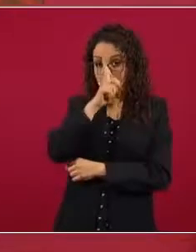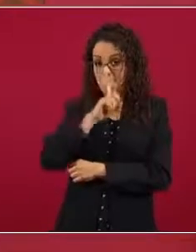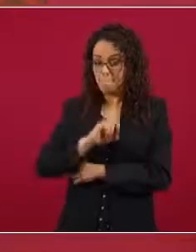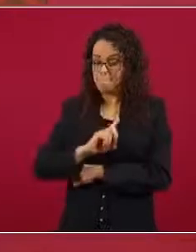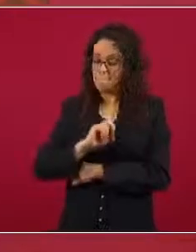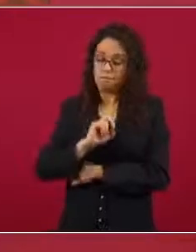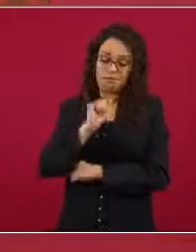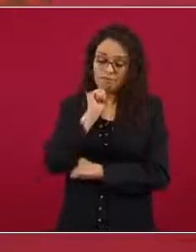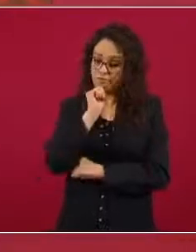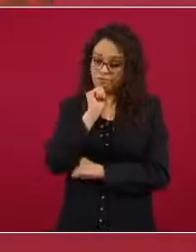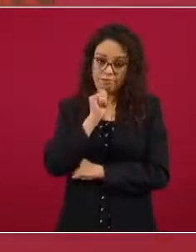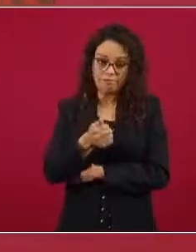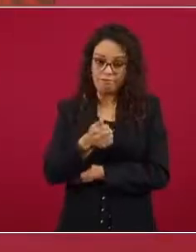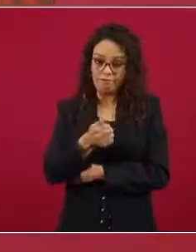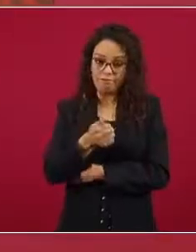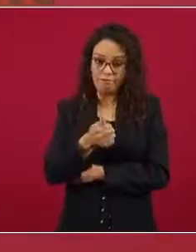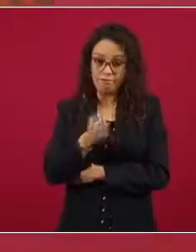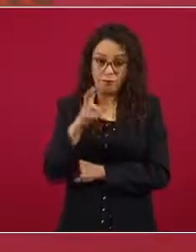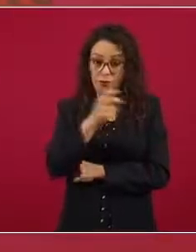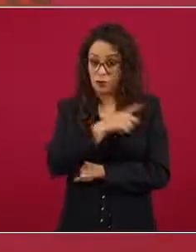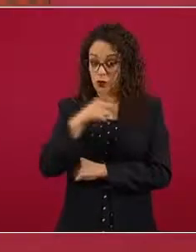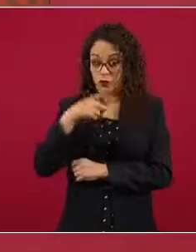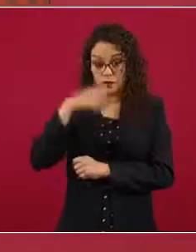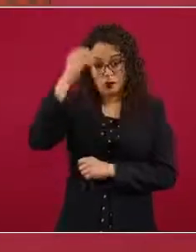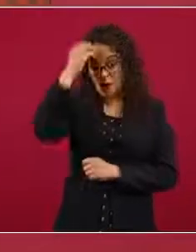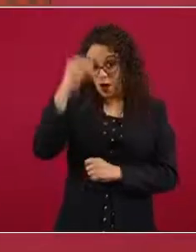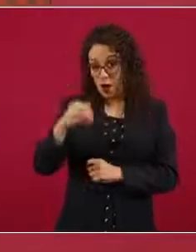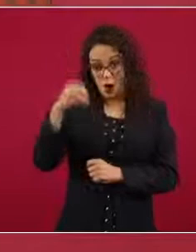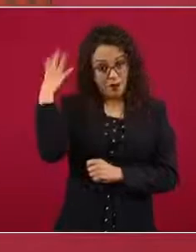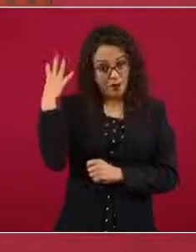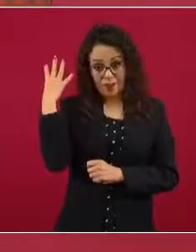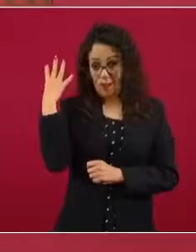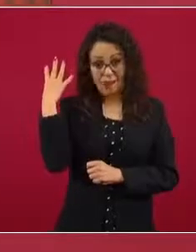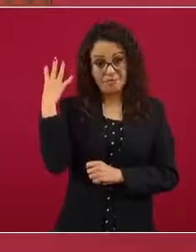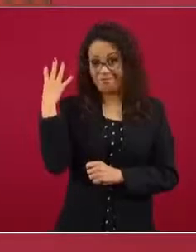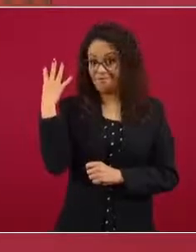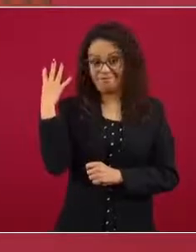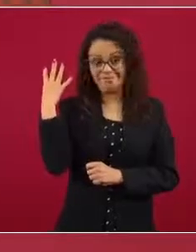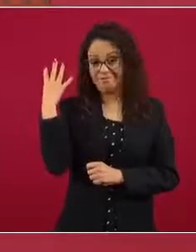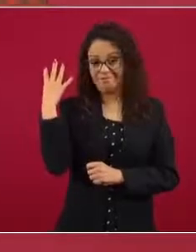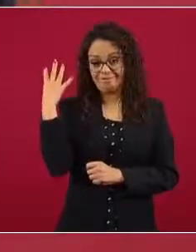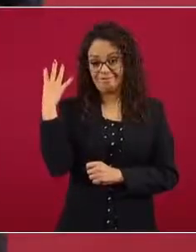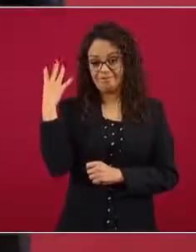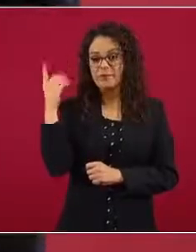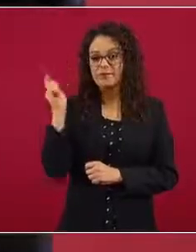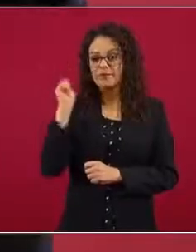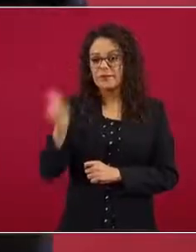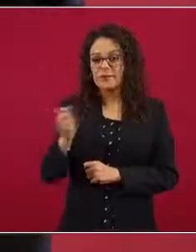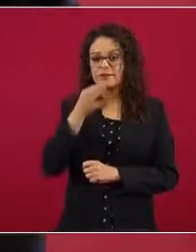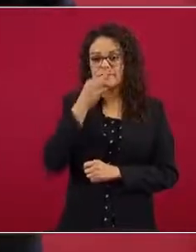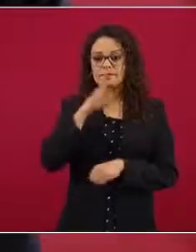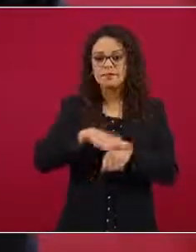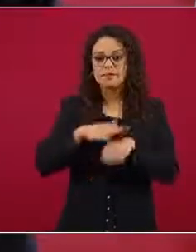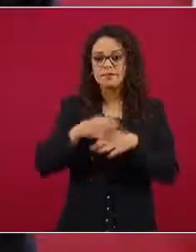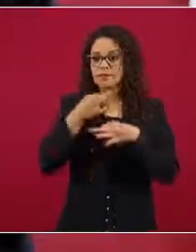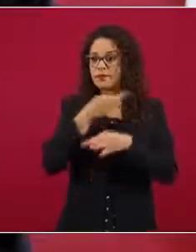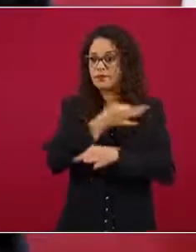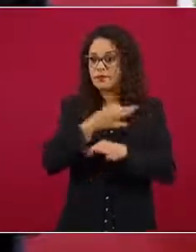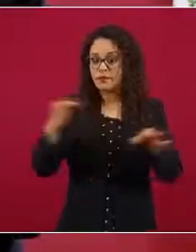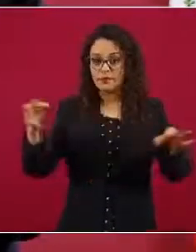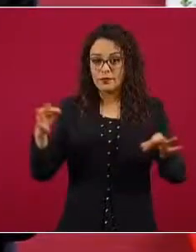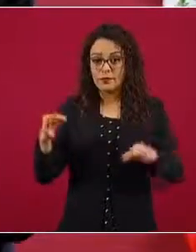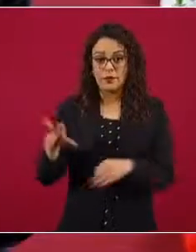que olvidar, no hay que padecer de amnesia, empezaron con una campaña de que si no se